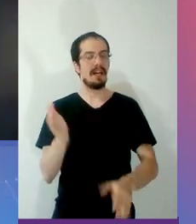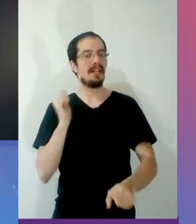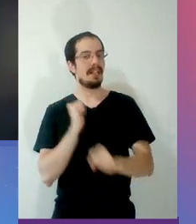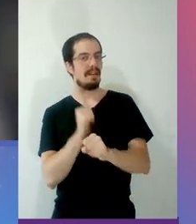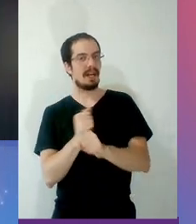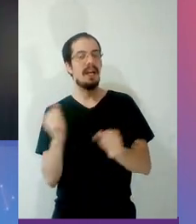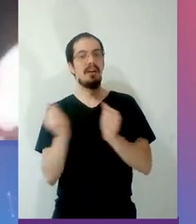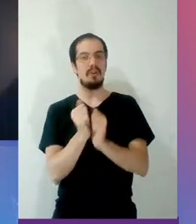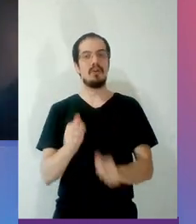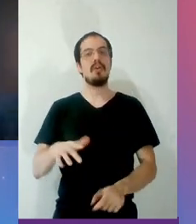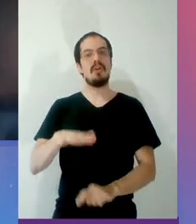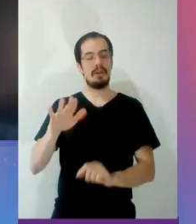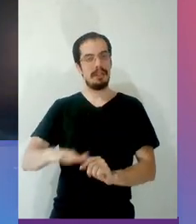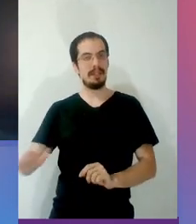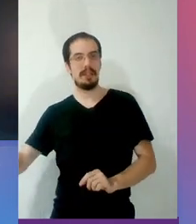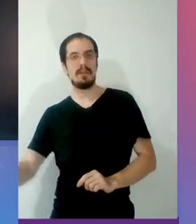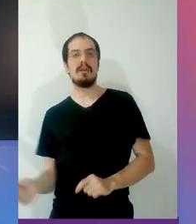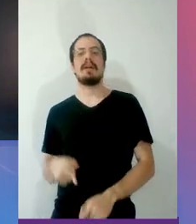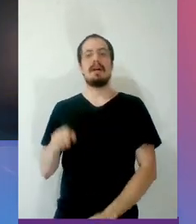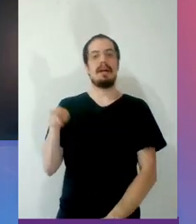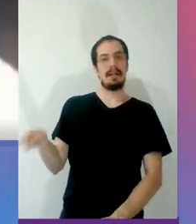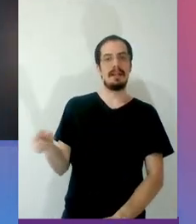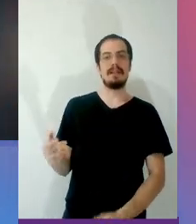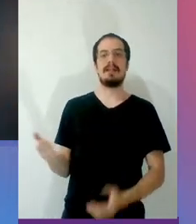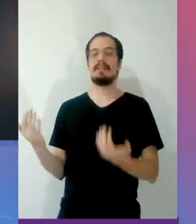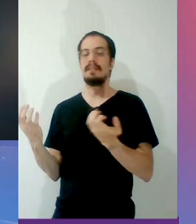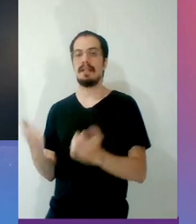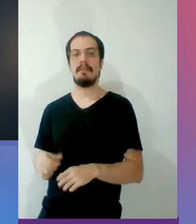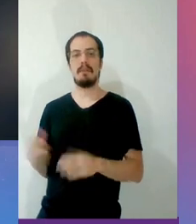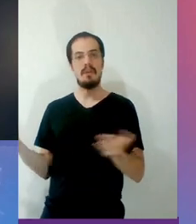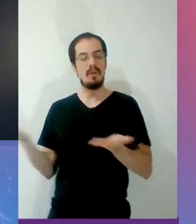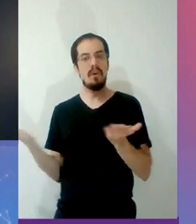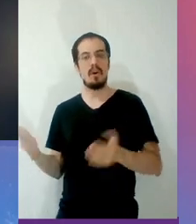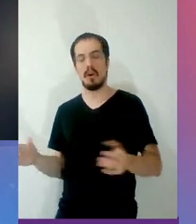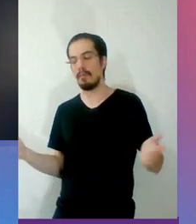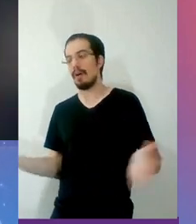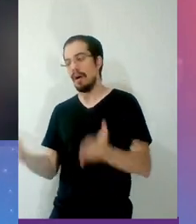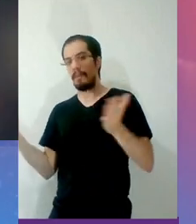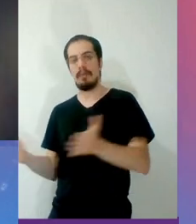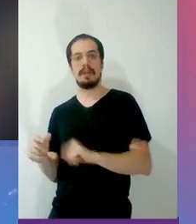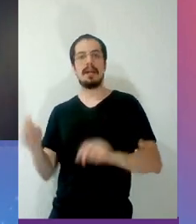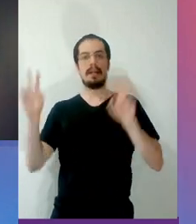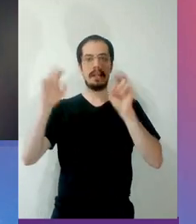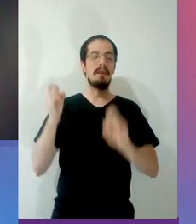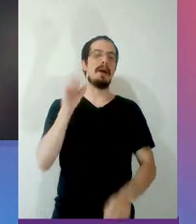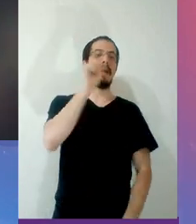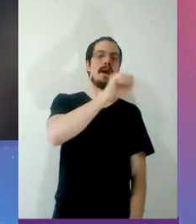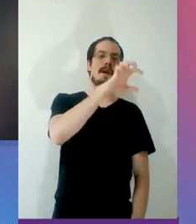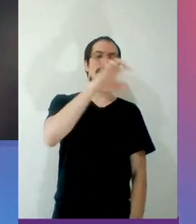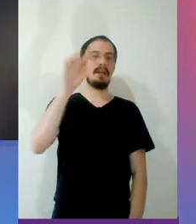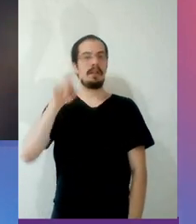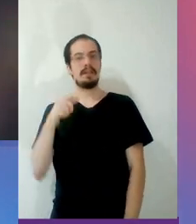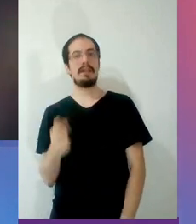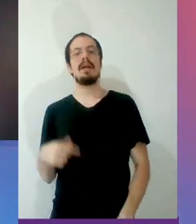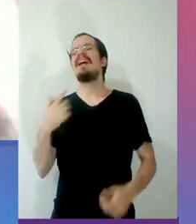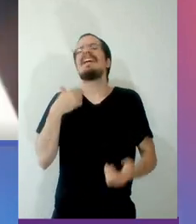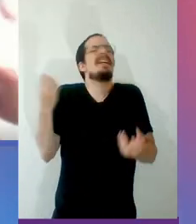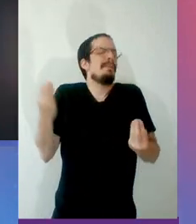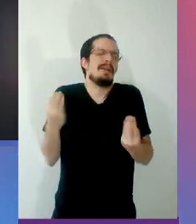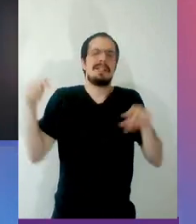dentro de eso, por un lado, fortalecer la atención primaria, porque ¿qué es lo que sucede hoy día? En general, el tema